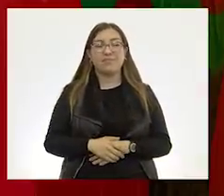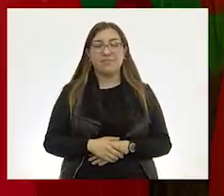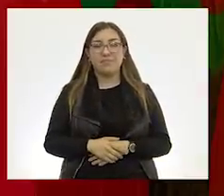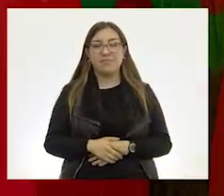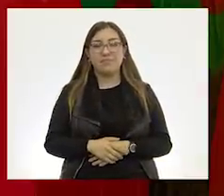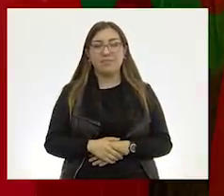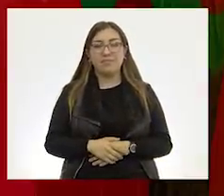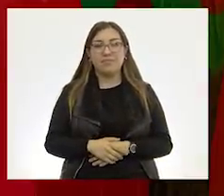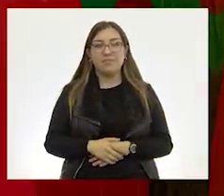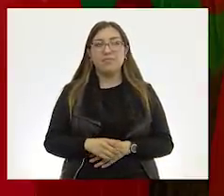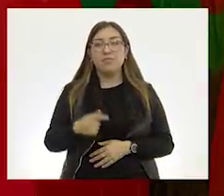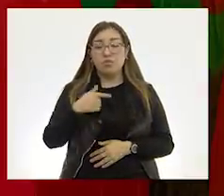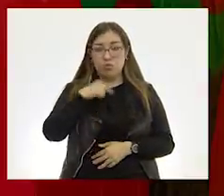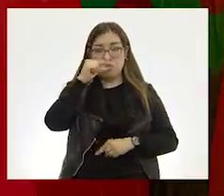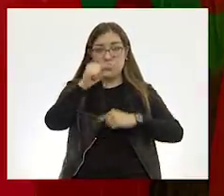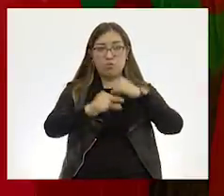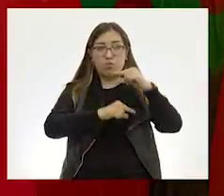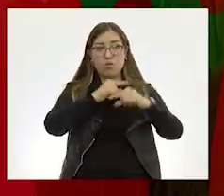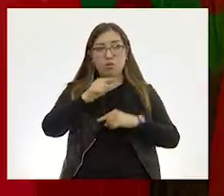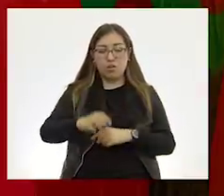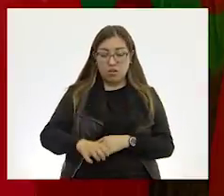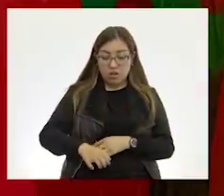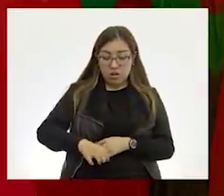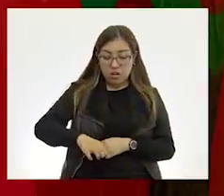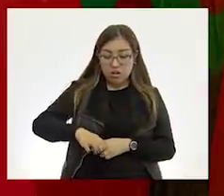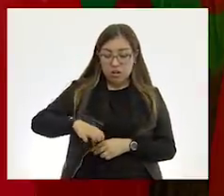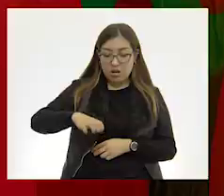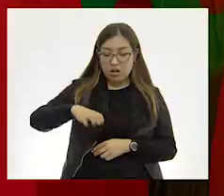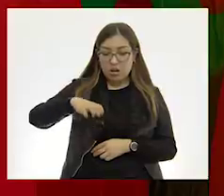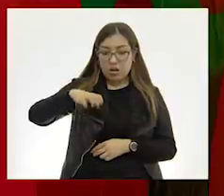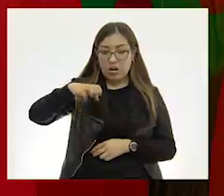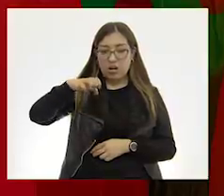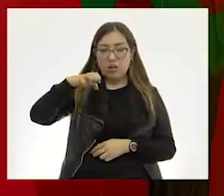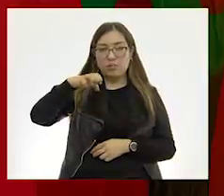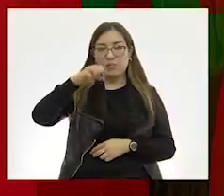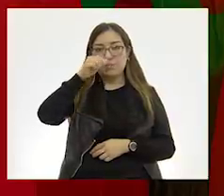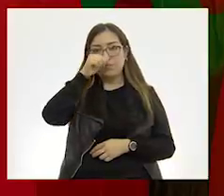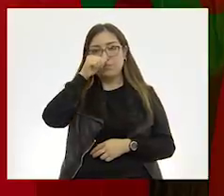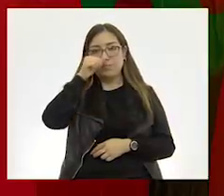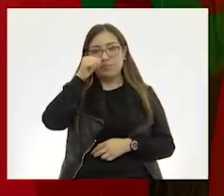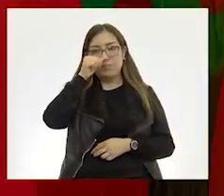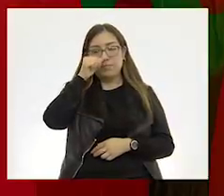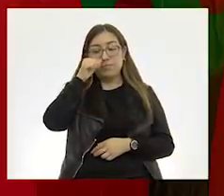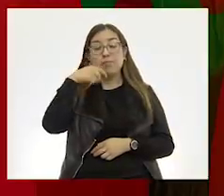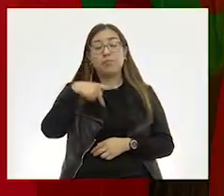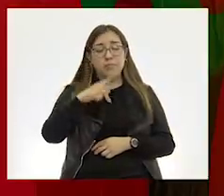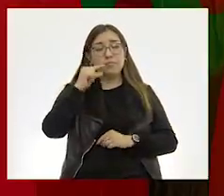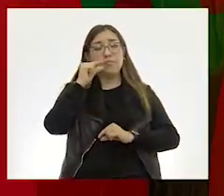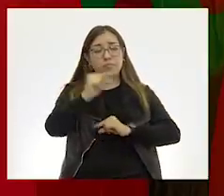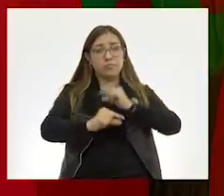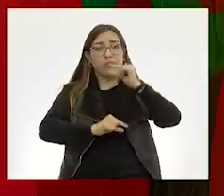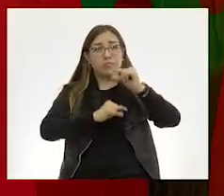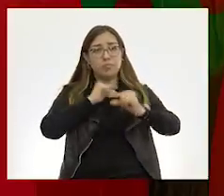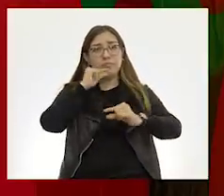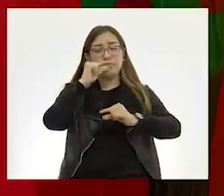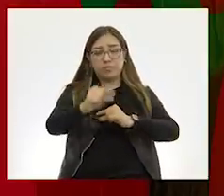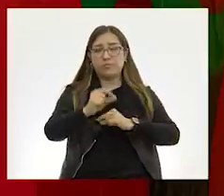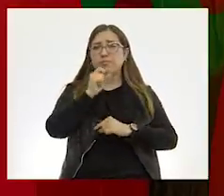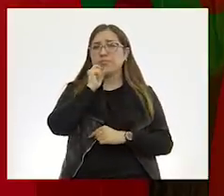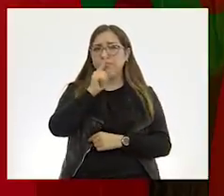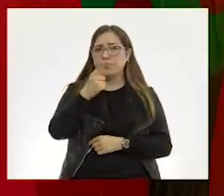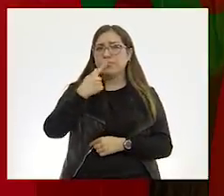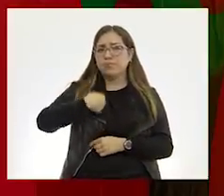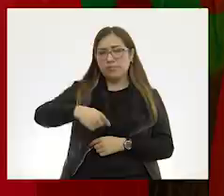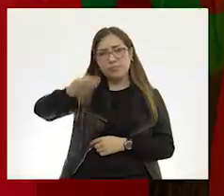Estoy creciendo, pero no solamente de mi cuerpecito, también de mi pensamiento.